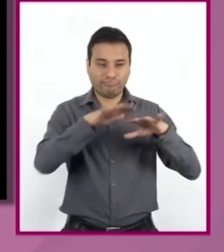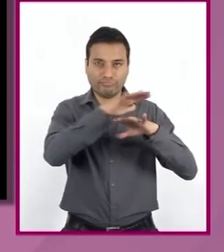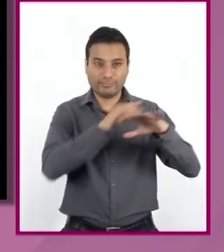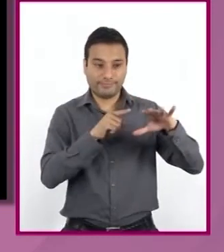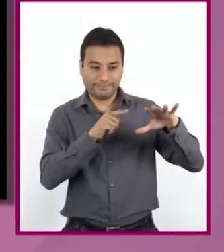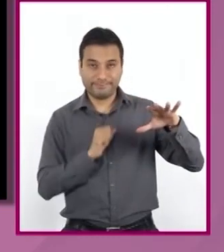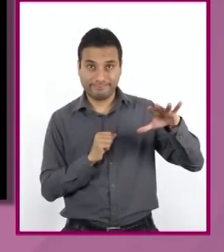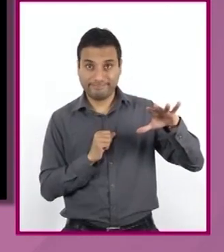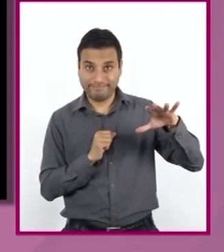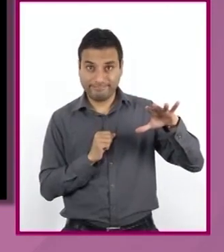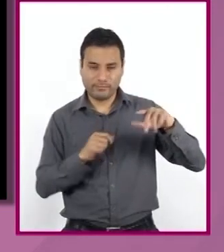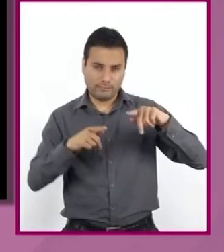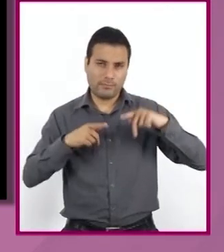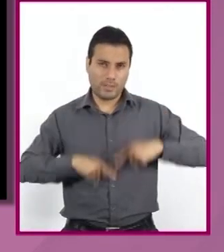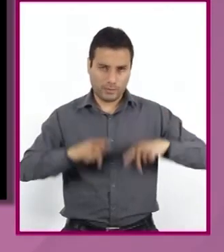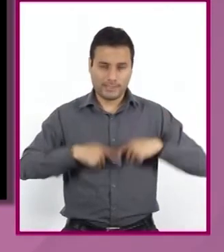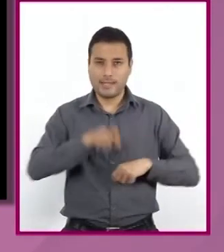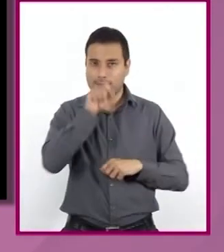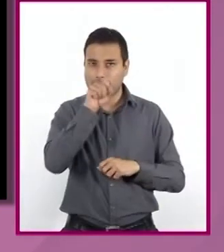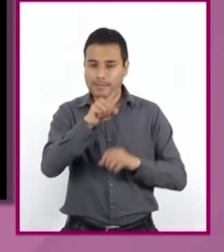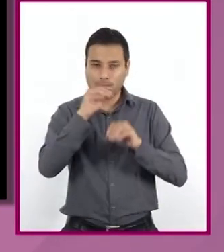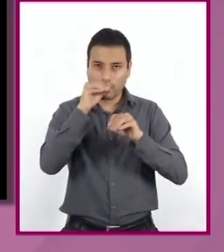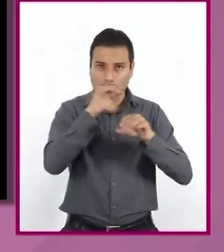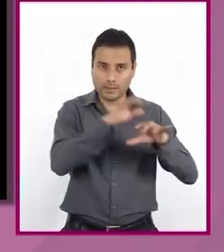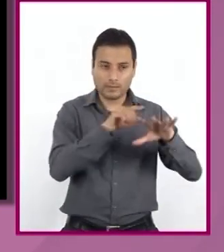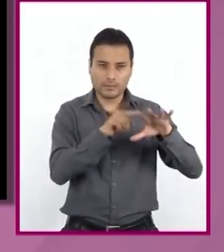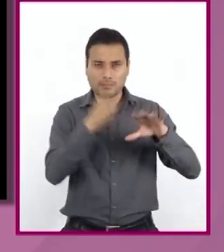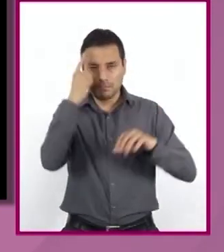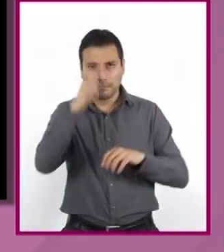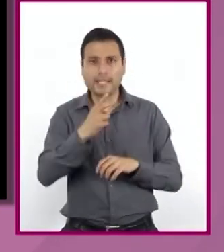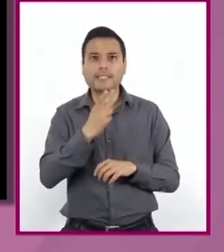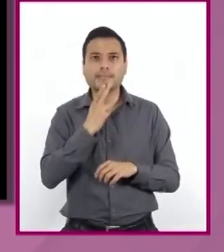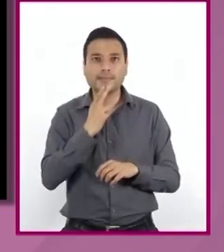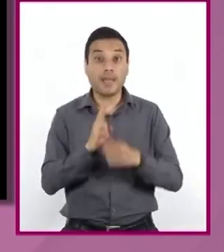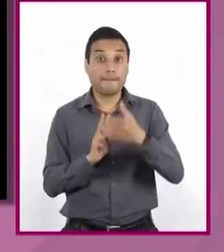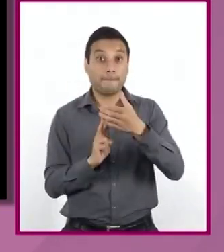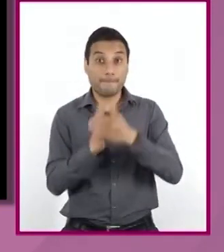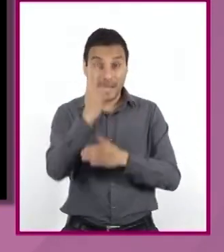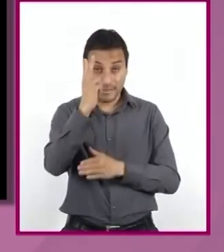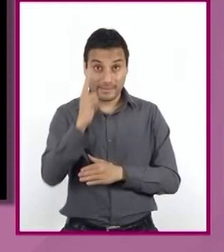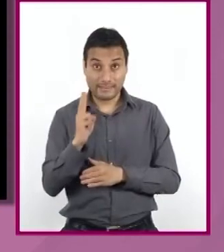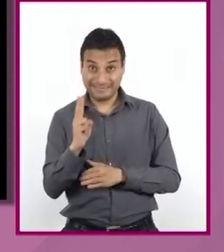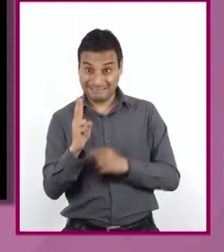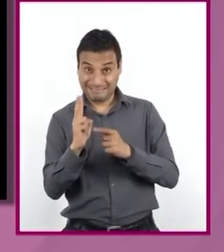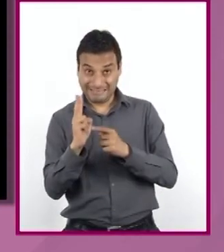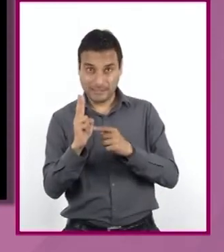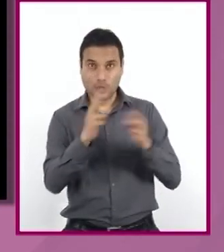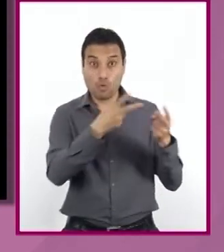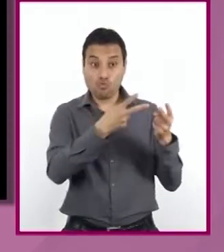incluidos los seres humanos, y es vital para que las plantas realicen la fotosíntesis.